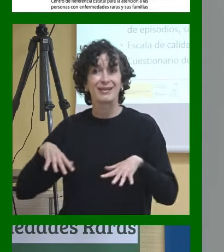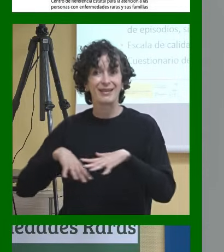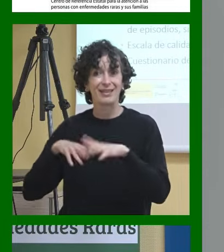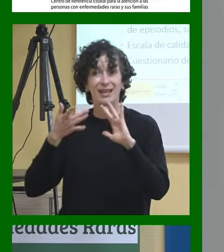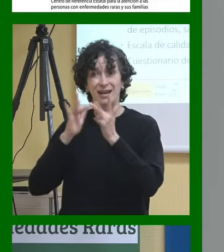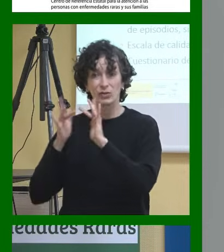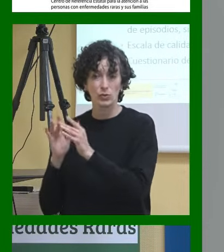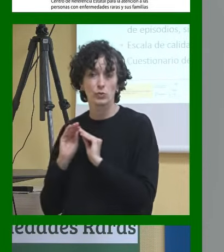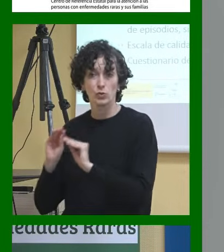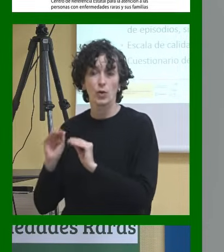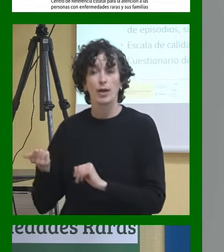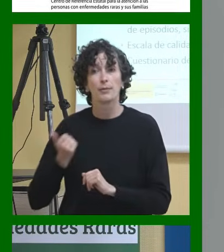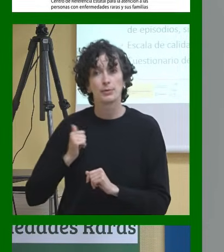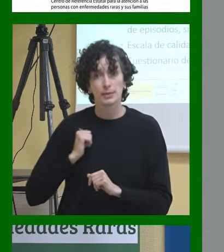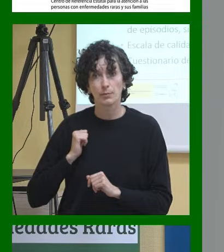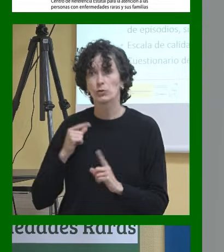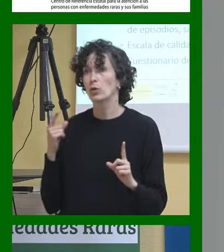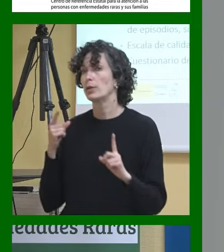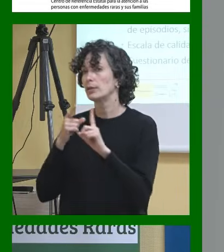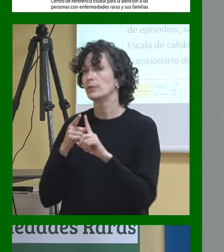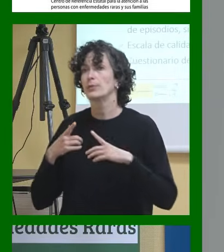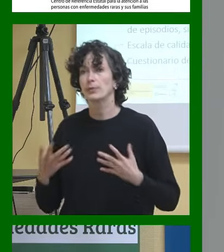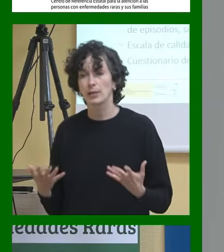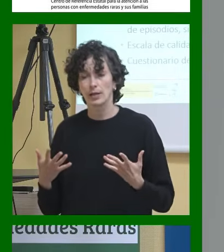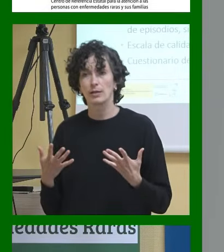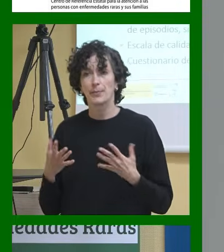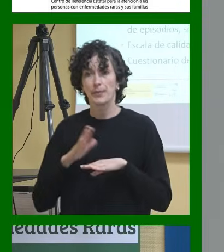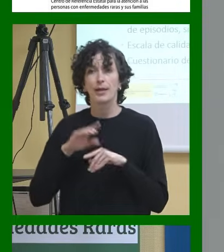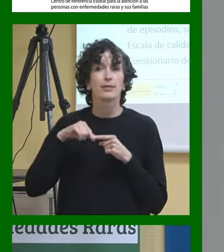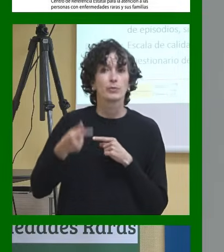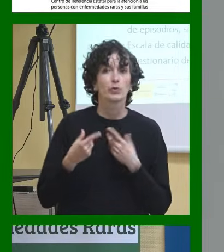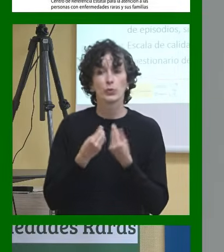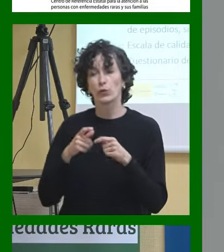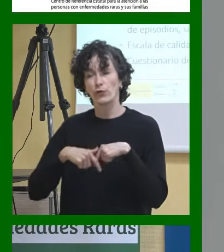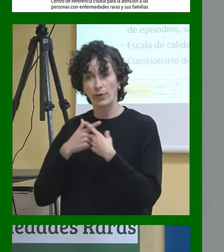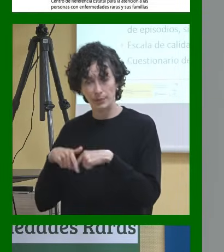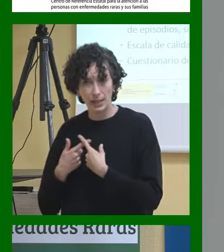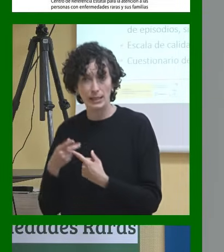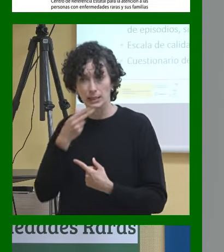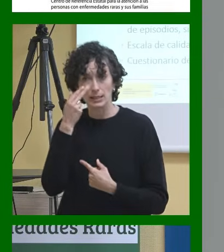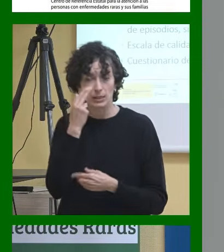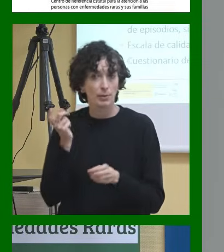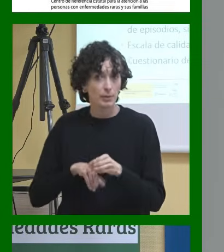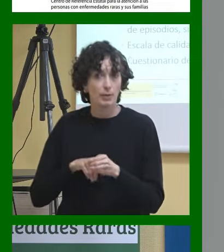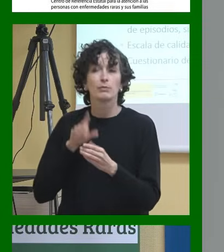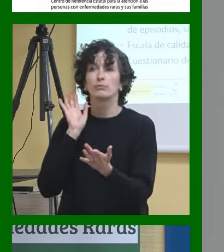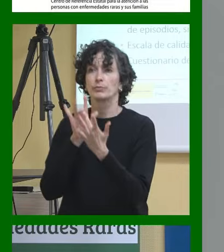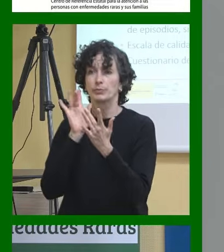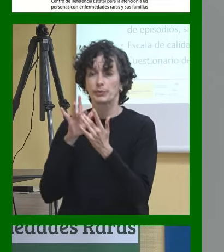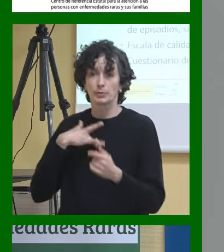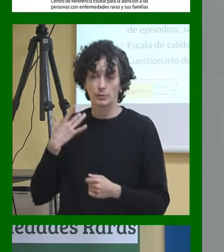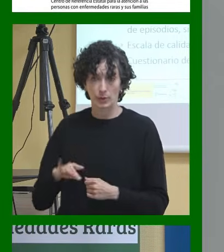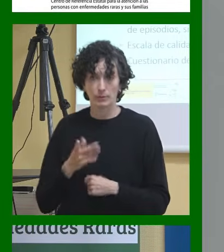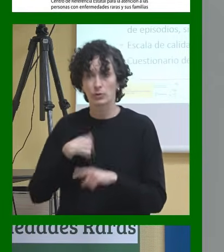o sea, su red de comunicación, perdón, para poder comunicarnos con las familias que estaban interesadas. Lo que hicimos